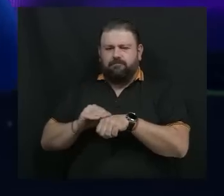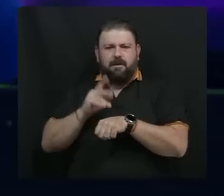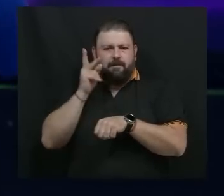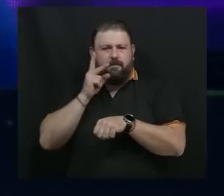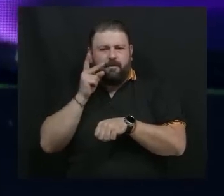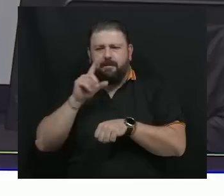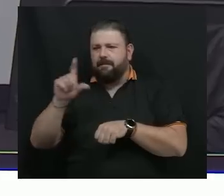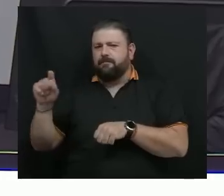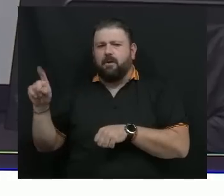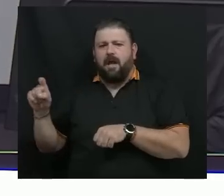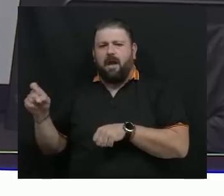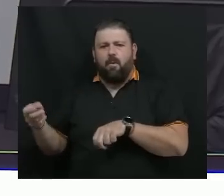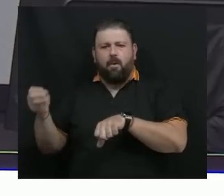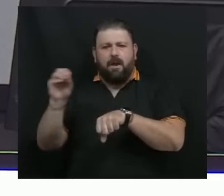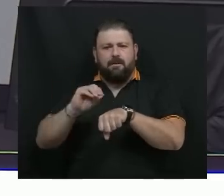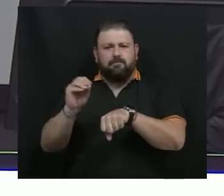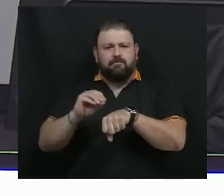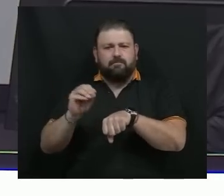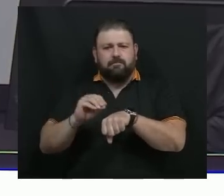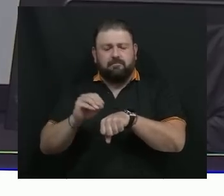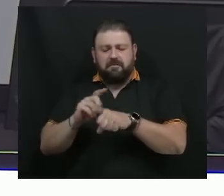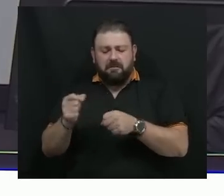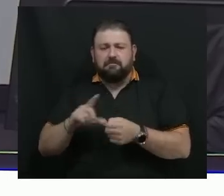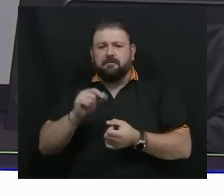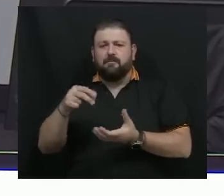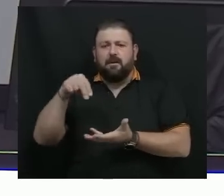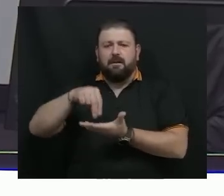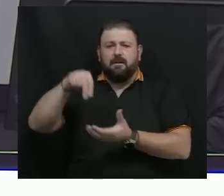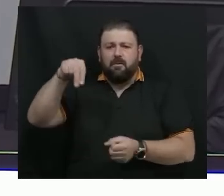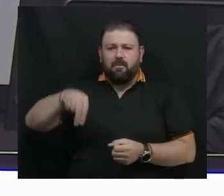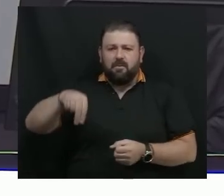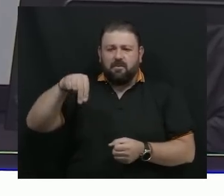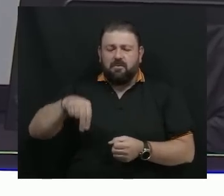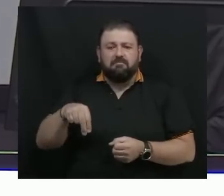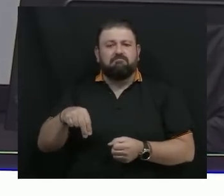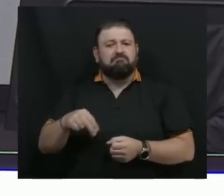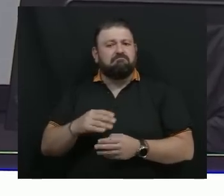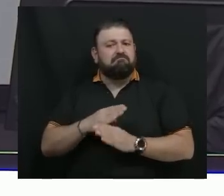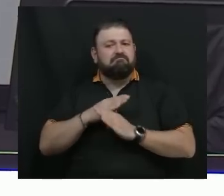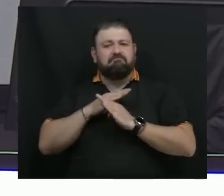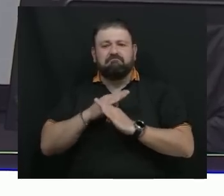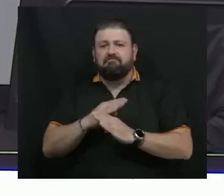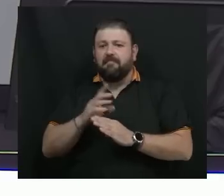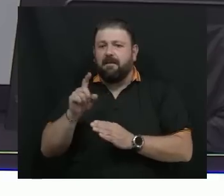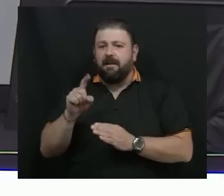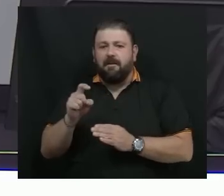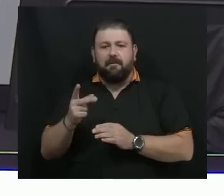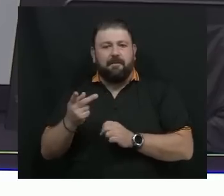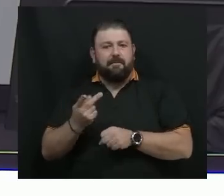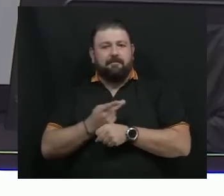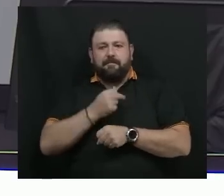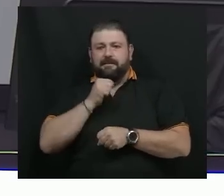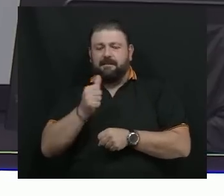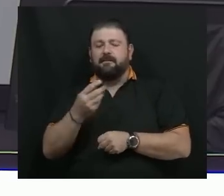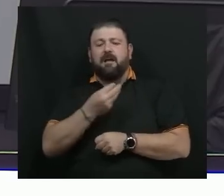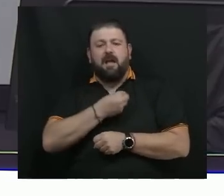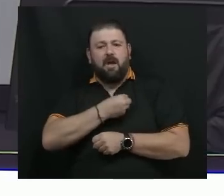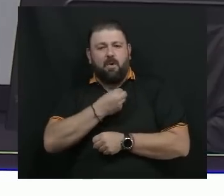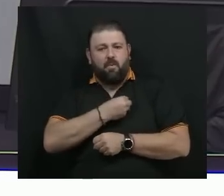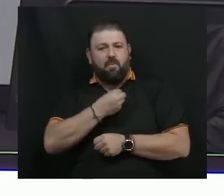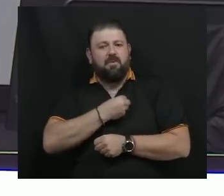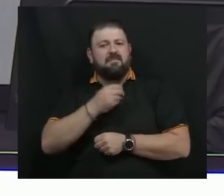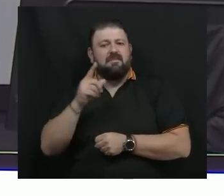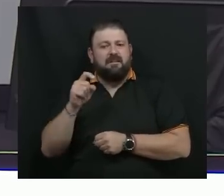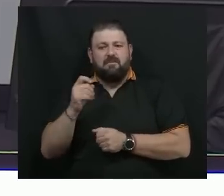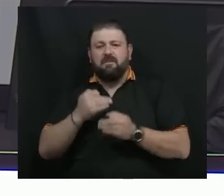el 2-in-1 y metemos la brocha. Es un producto súper vendedor gracias a esta resistencia que tiene al agua. Que